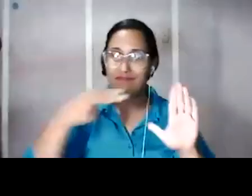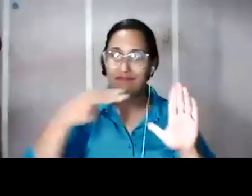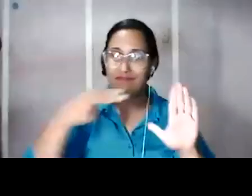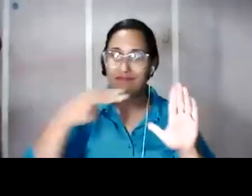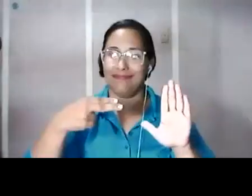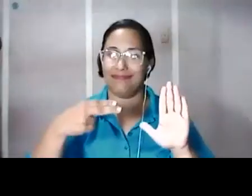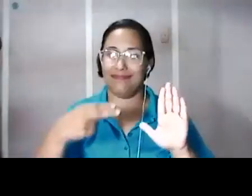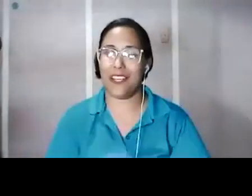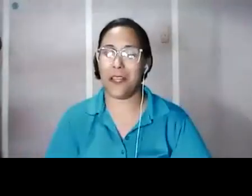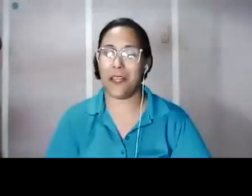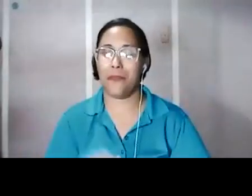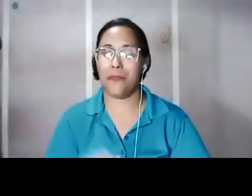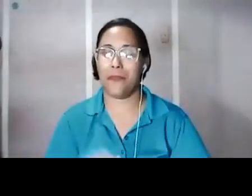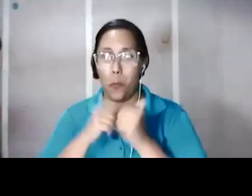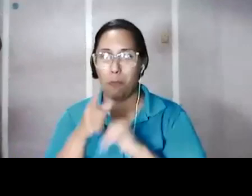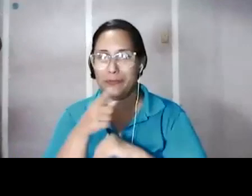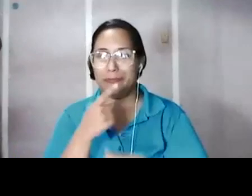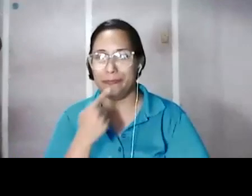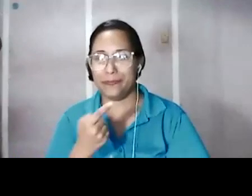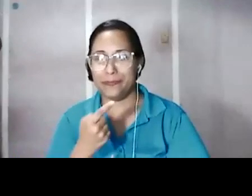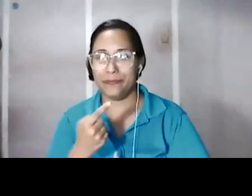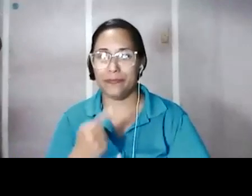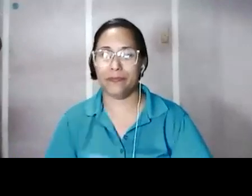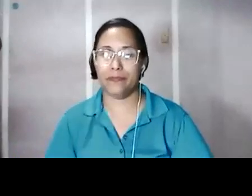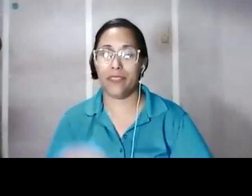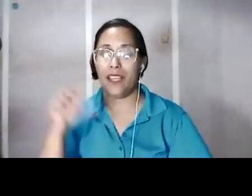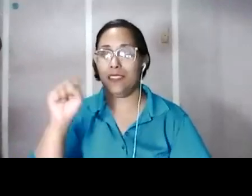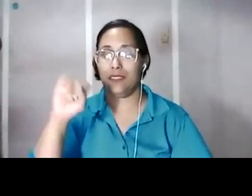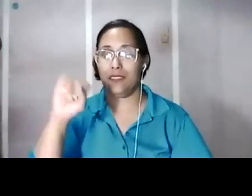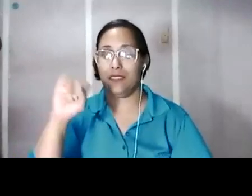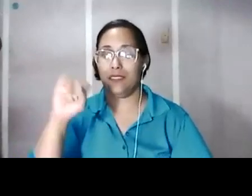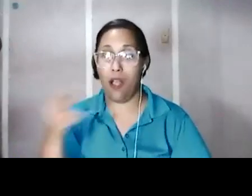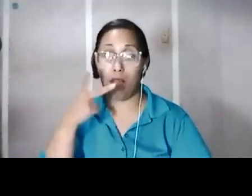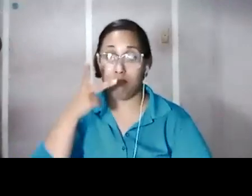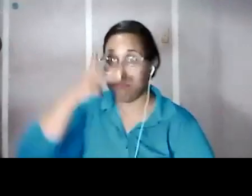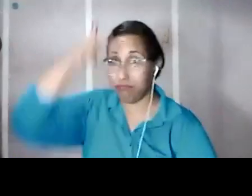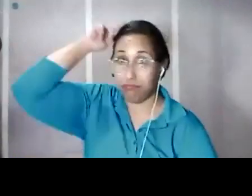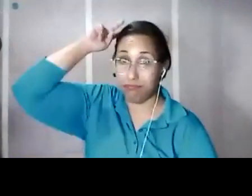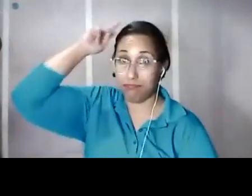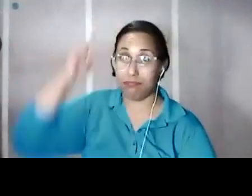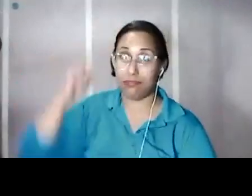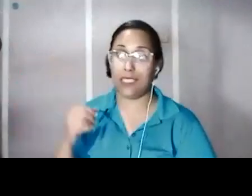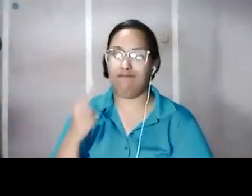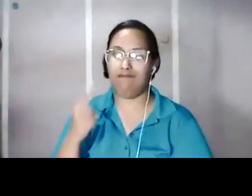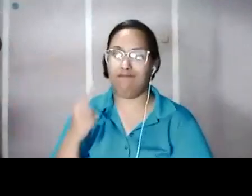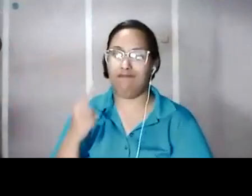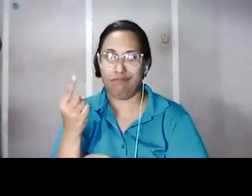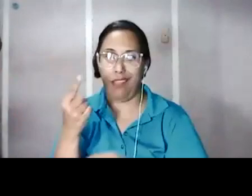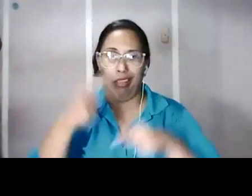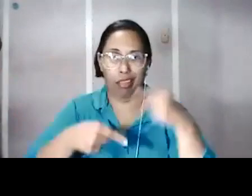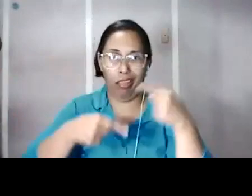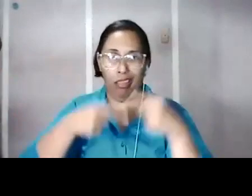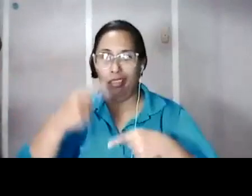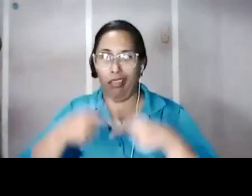claro. Y como usted dijo, que San Juan y Ponce siempre había la riña de